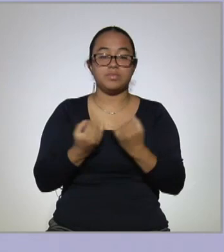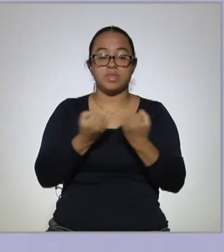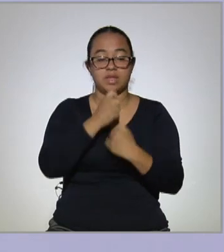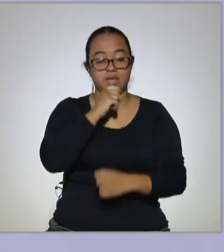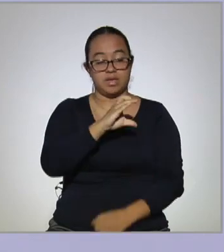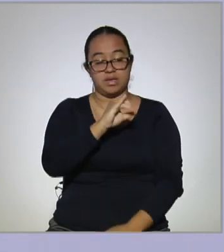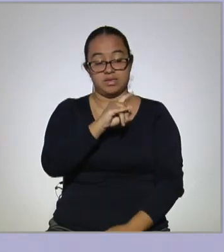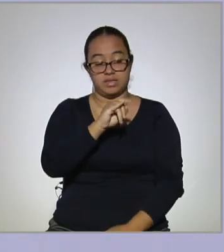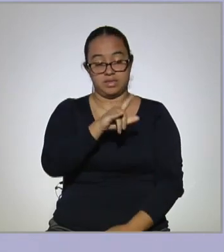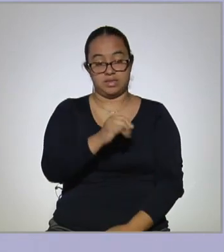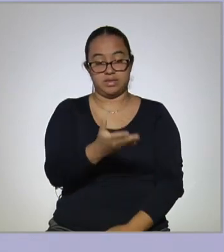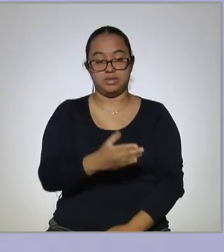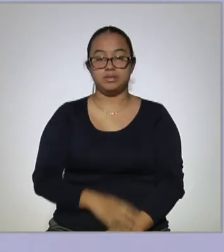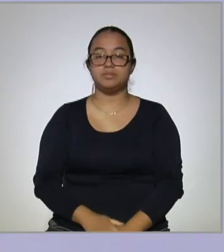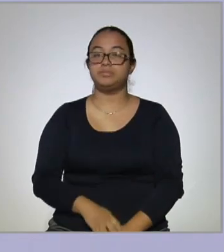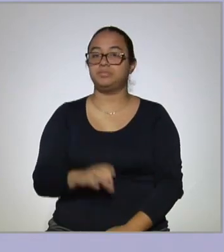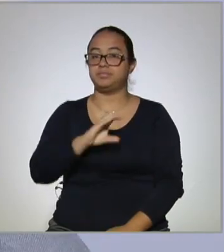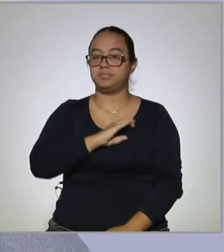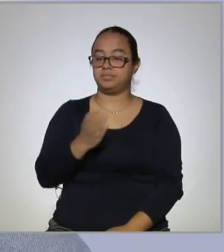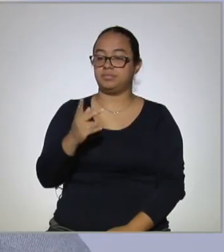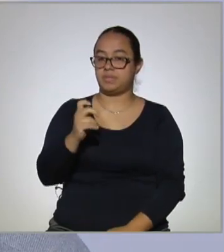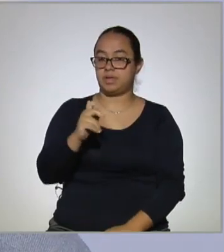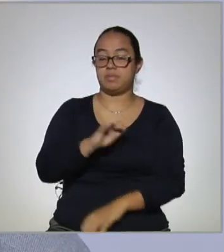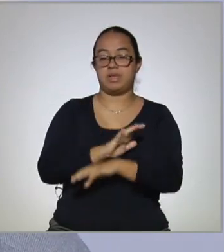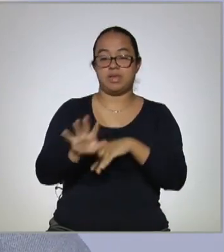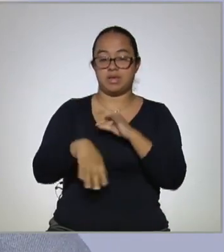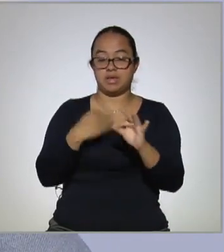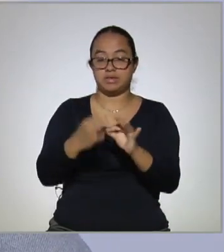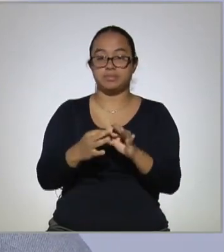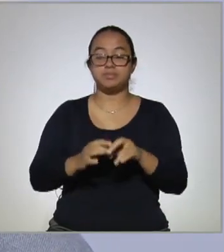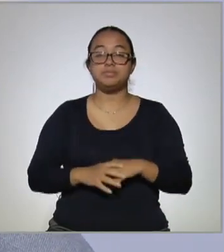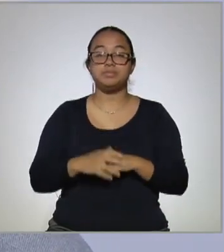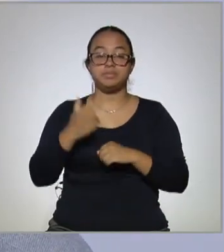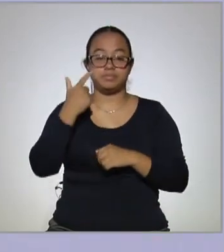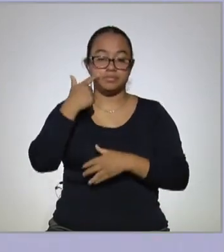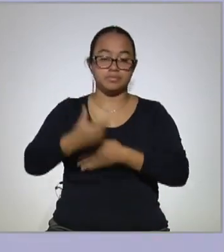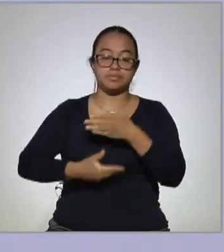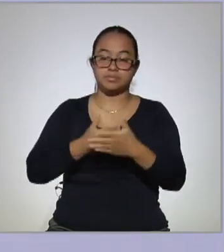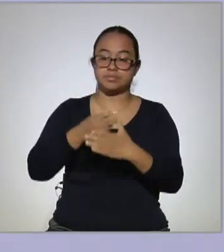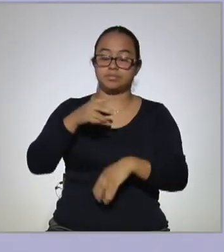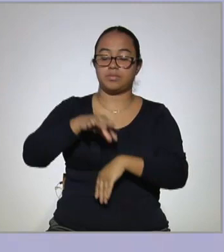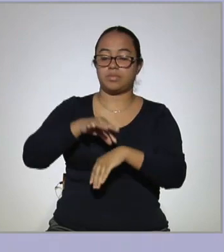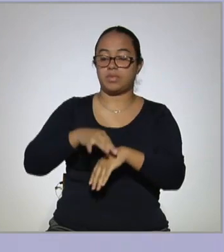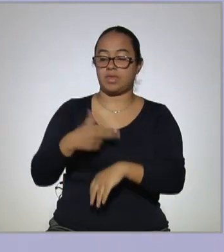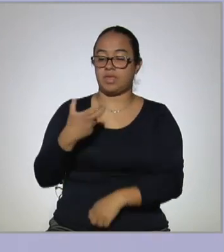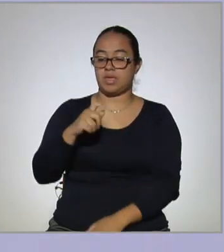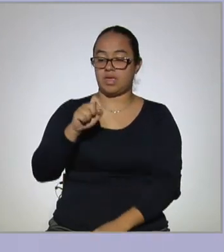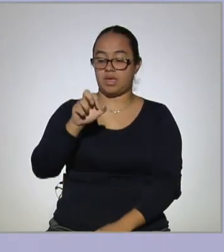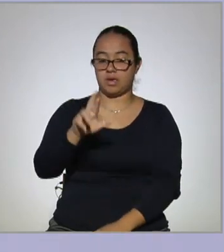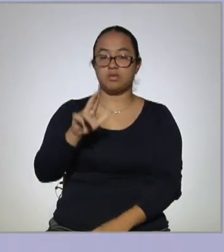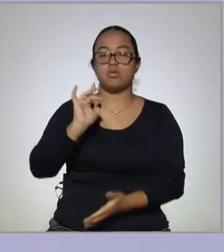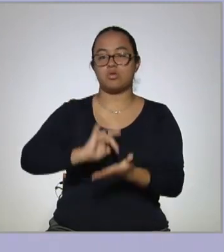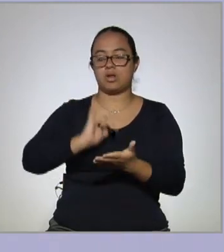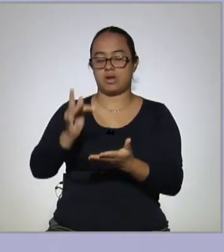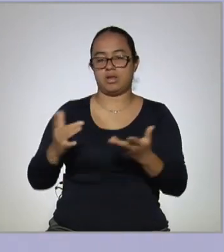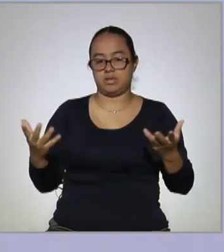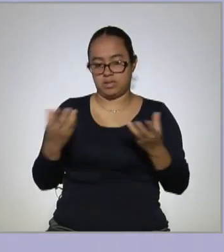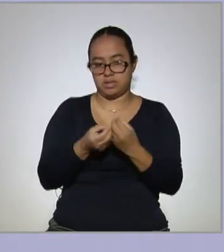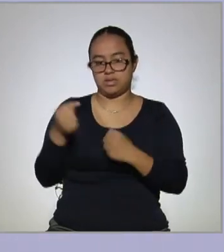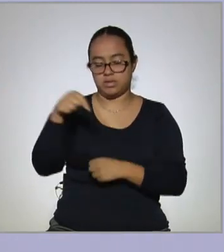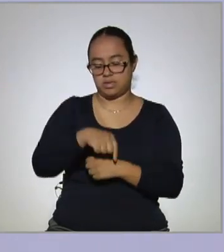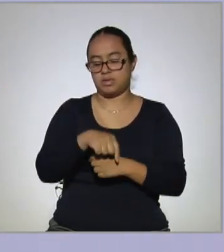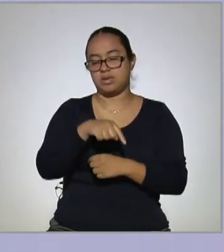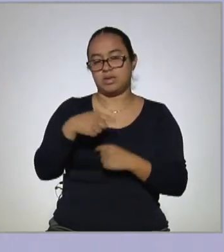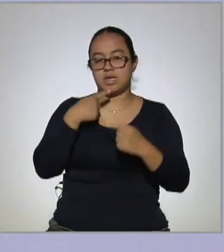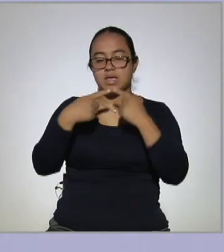Citlali al pie del cañón. Mi querido Pepe, pues listísima, ya sabes. Perfecto, les presento. Doctor Héctor Trinidad Delgado, gracias por estar una vez más aquí con